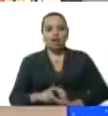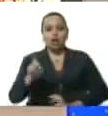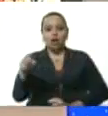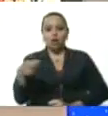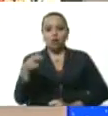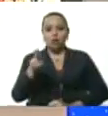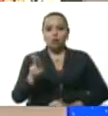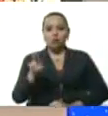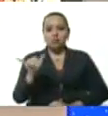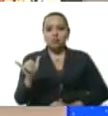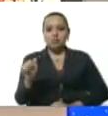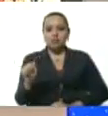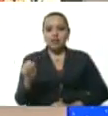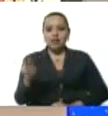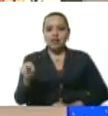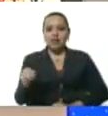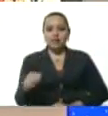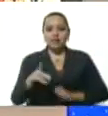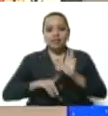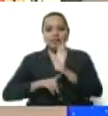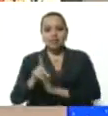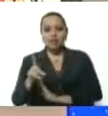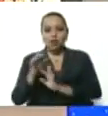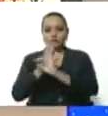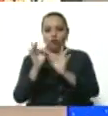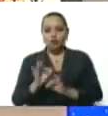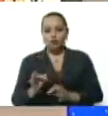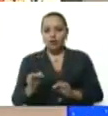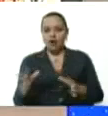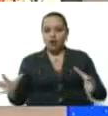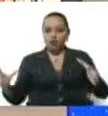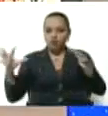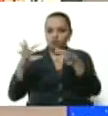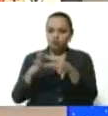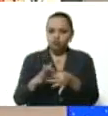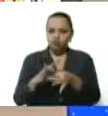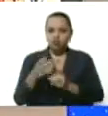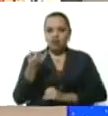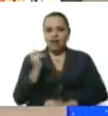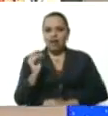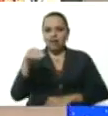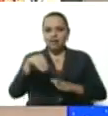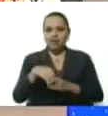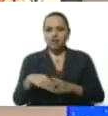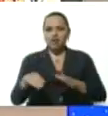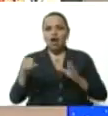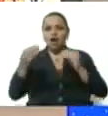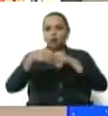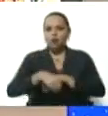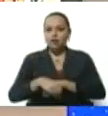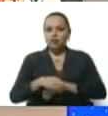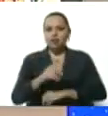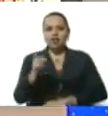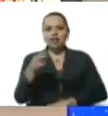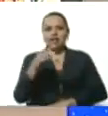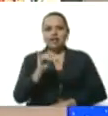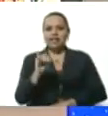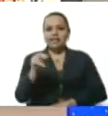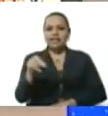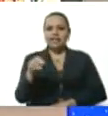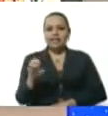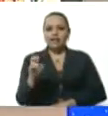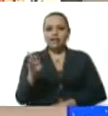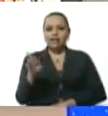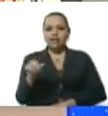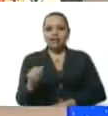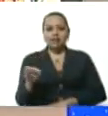para el desarrollo de esta zona de forma conjunta, como está contemplado además en el Acuerdo de Ginebra. Nadie, ninguna